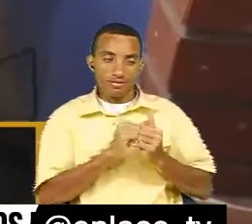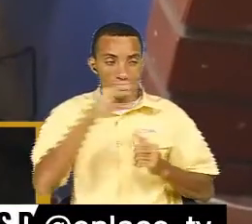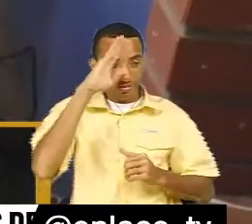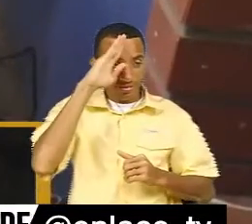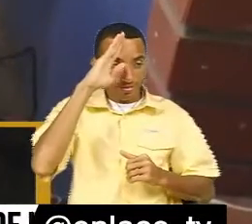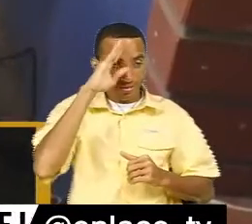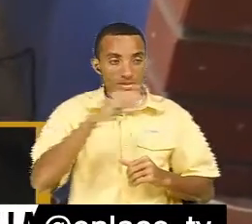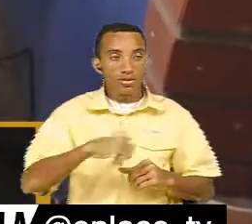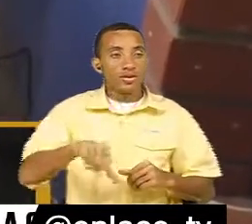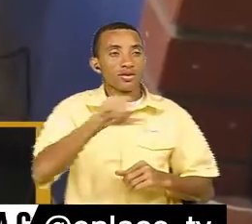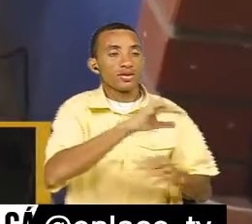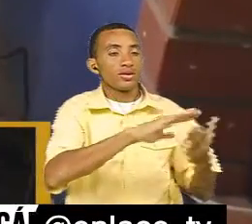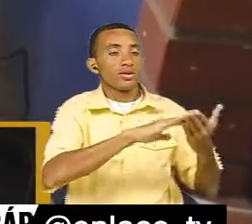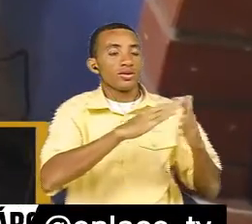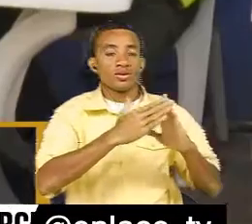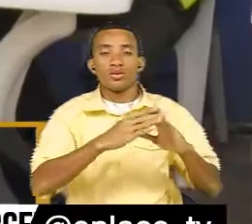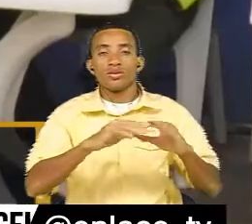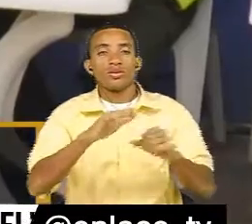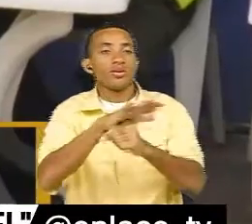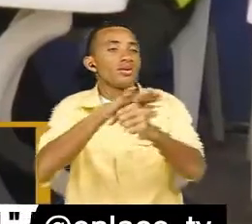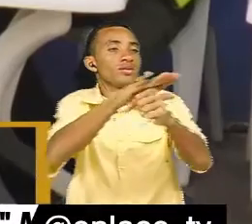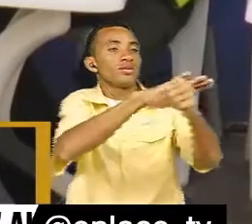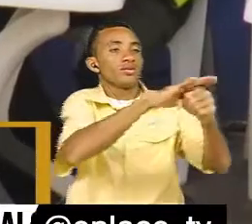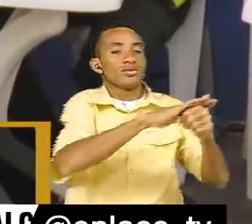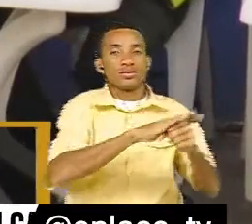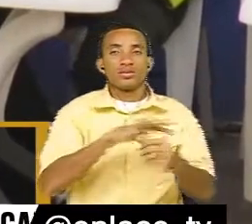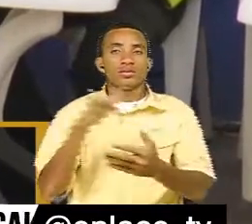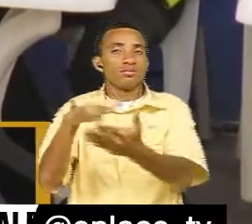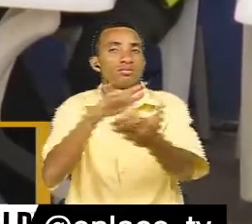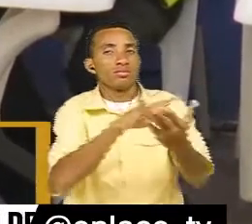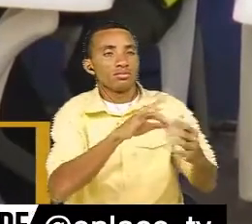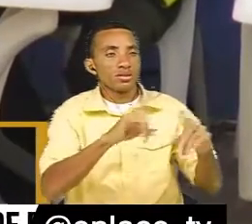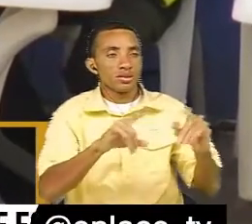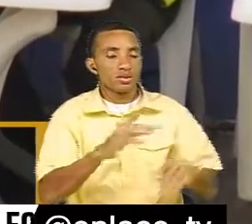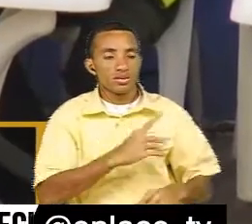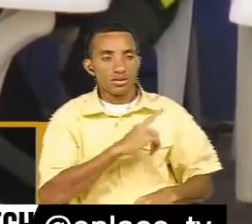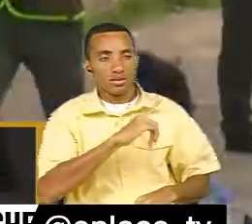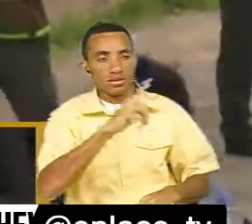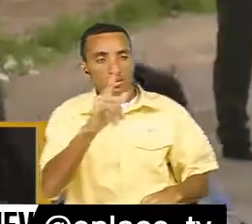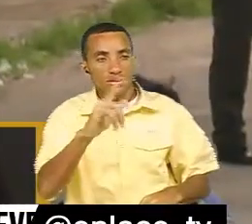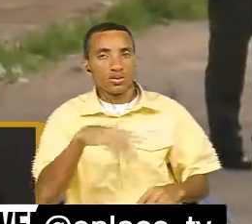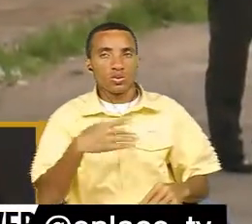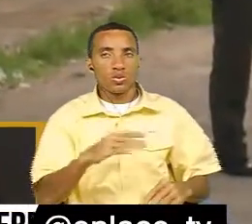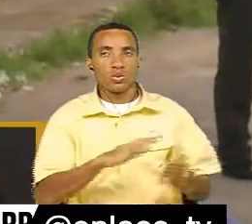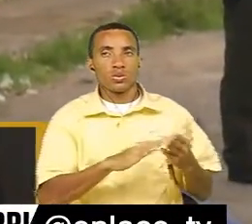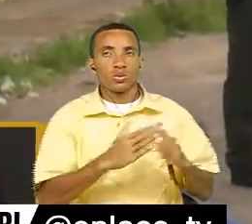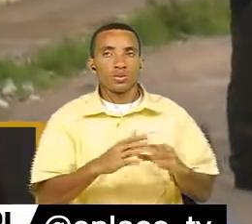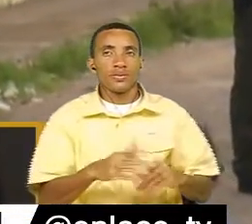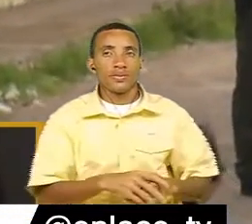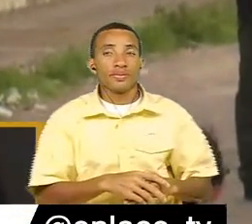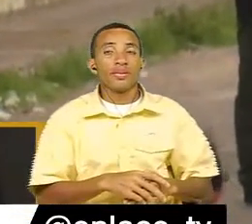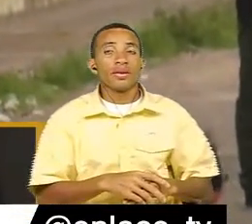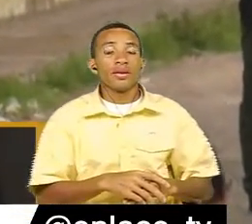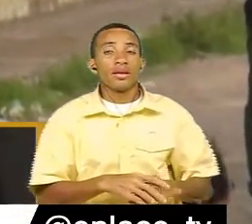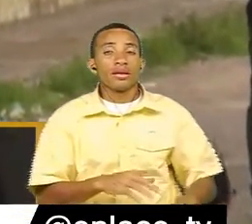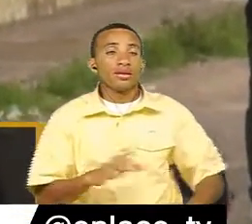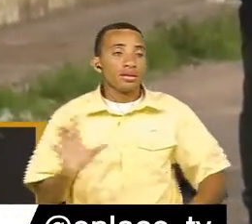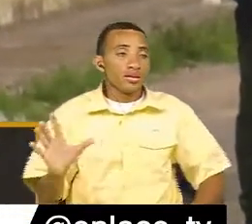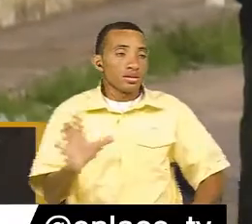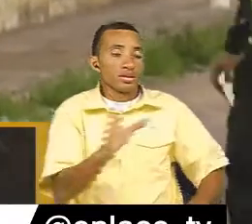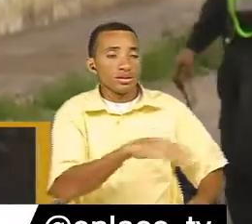descentralizará a otras comunas de la ciudad y esta ha sido muy bien recibida por líderes comunales. La comunidad está muy complacida de que este programa